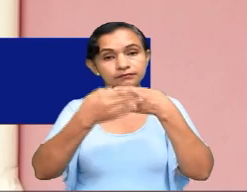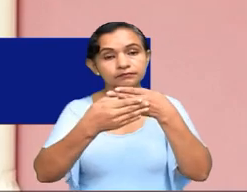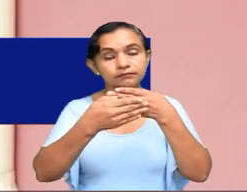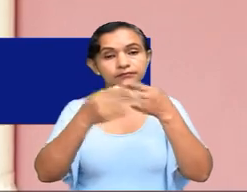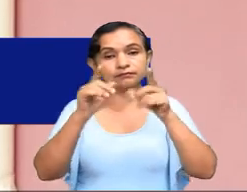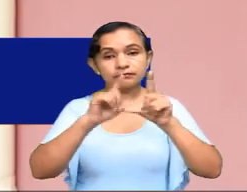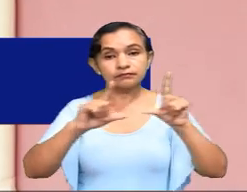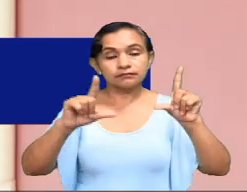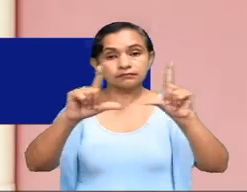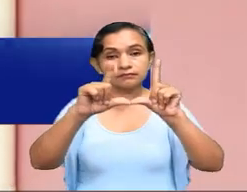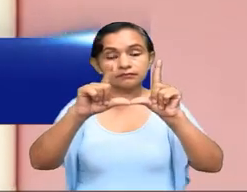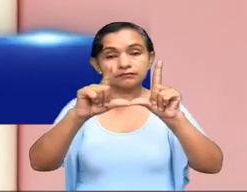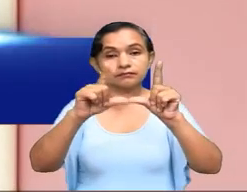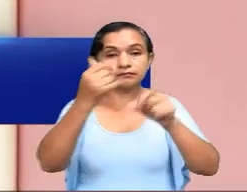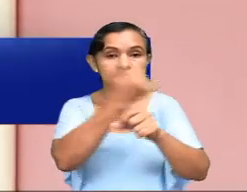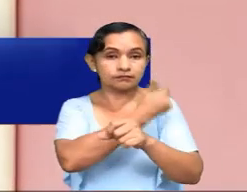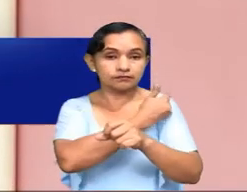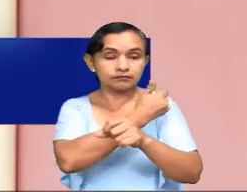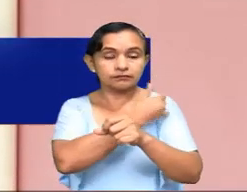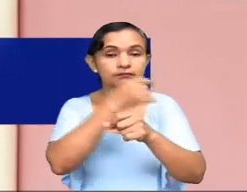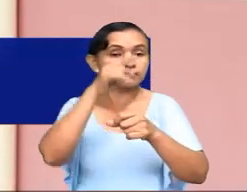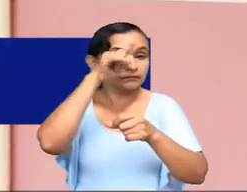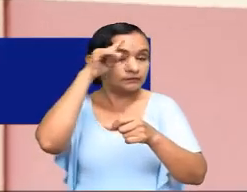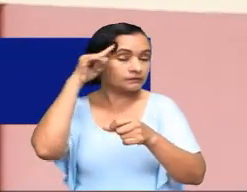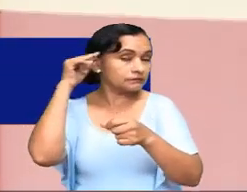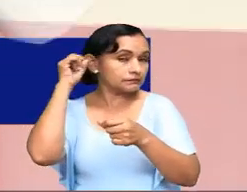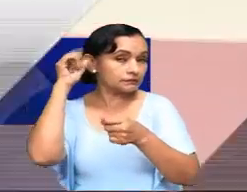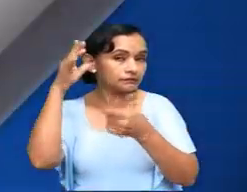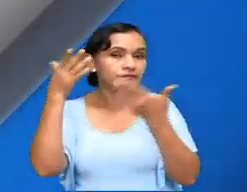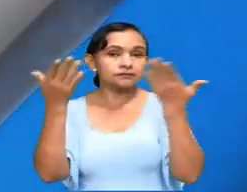sala de consulta externa del Hospital Psicosocial.